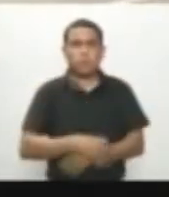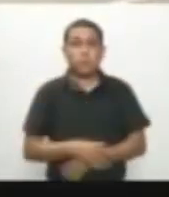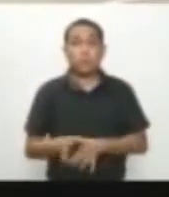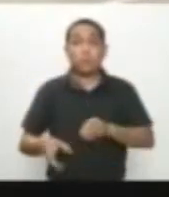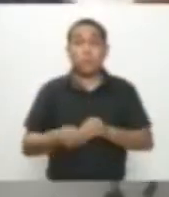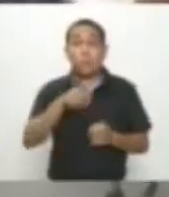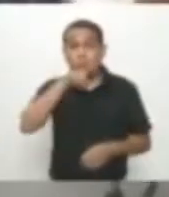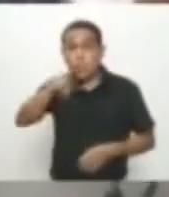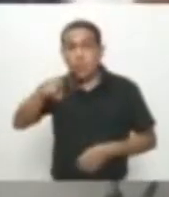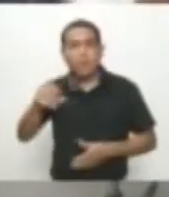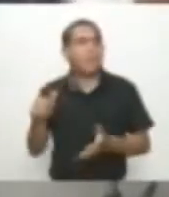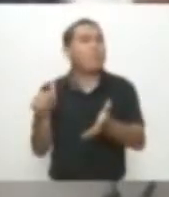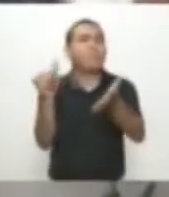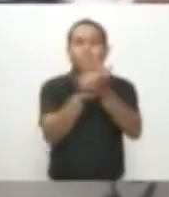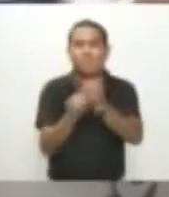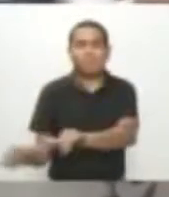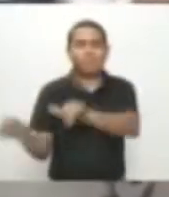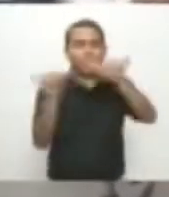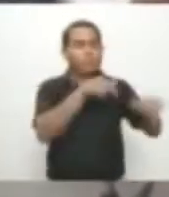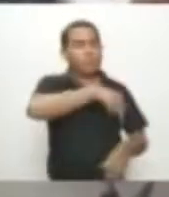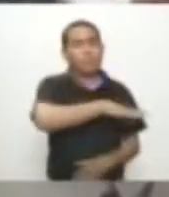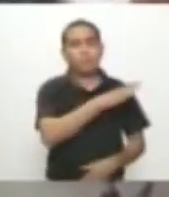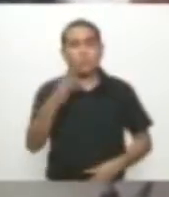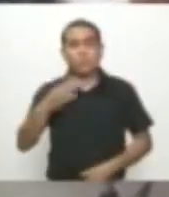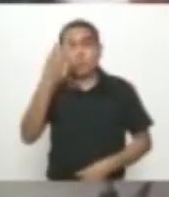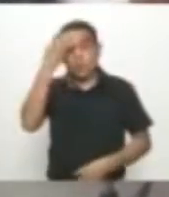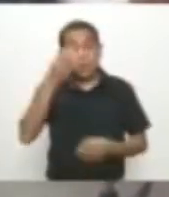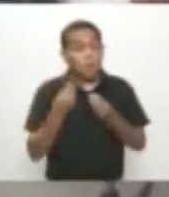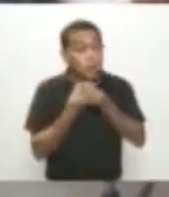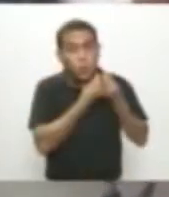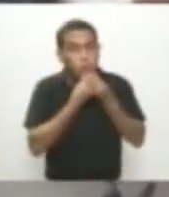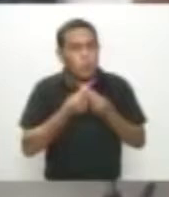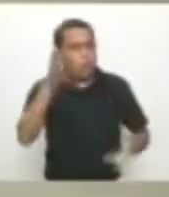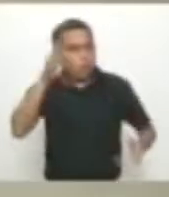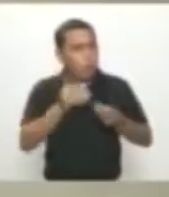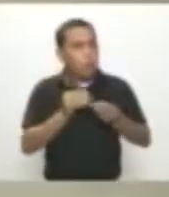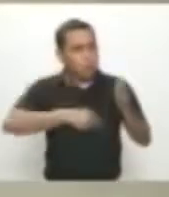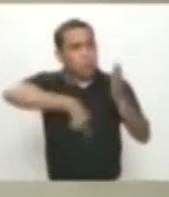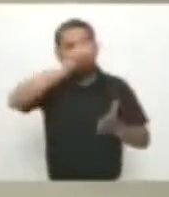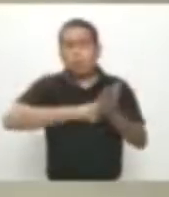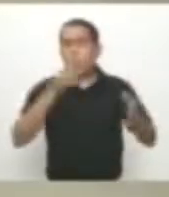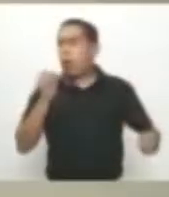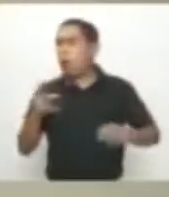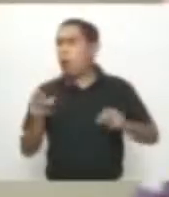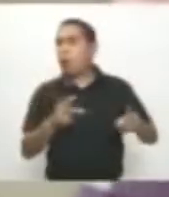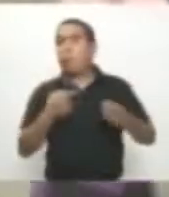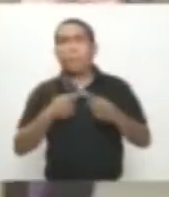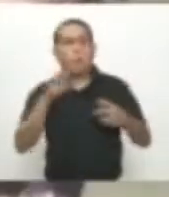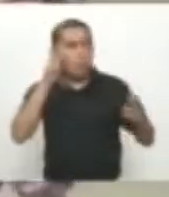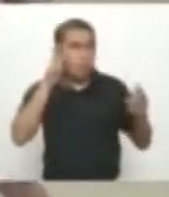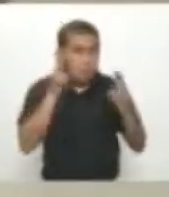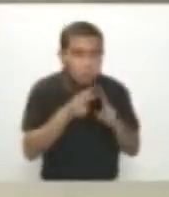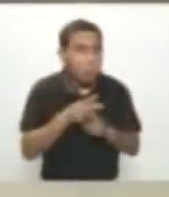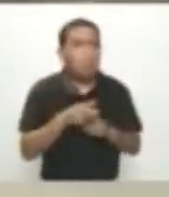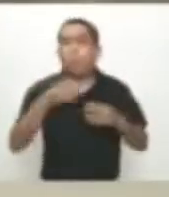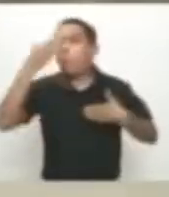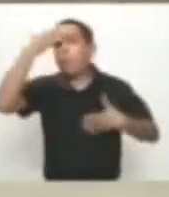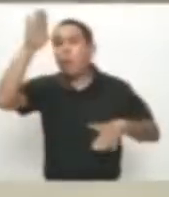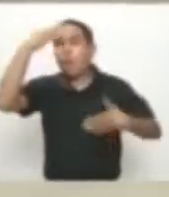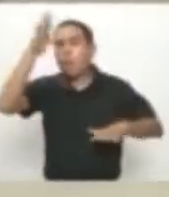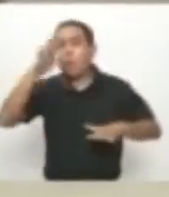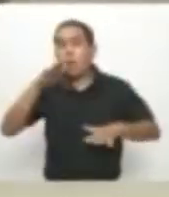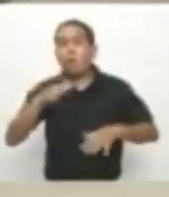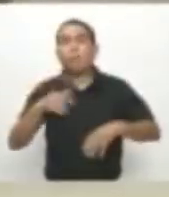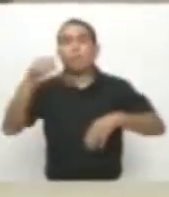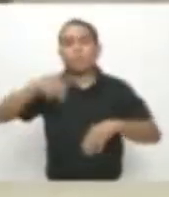mismo que en Barranquilla. Los concejales aprobaron un acuerdo que desconocían y tal cual sucede con los cabildantes de aquí. No